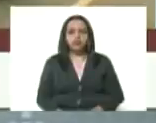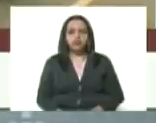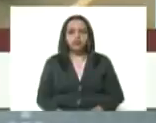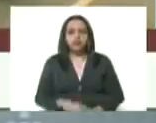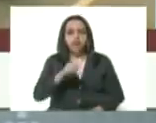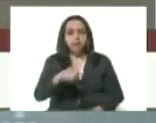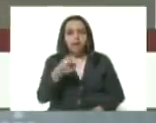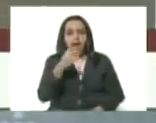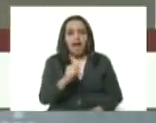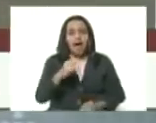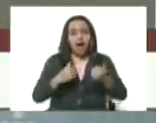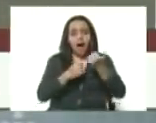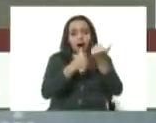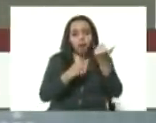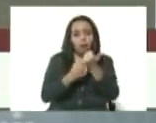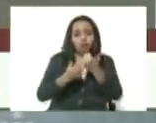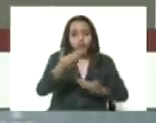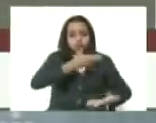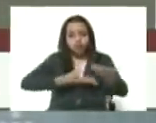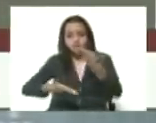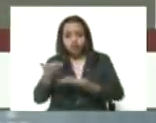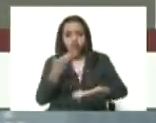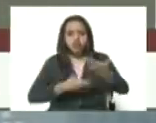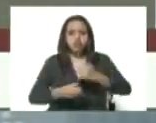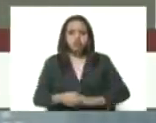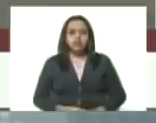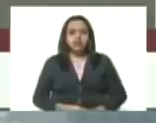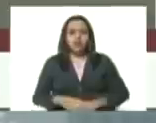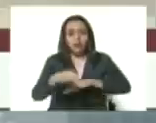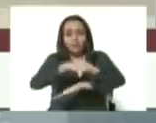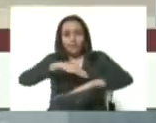Defense. Esto ocurrió en colaboración con